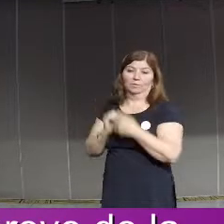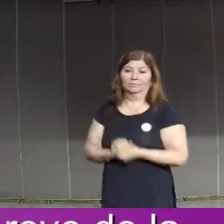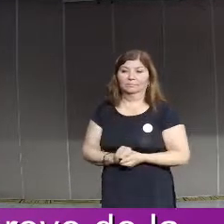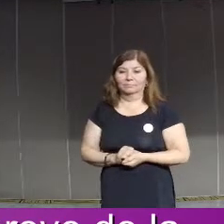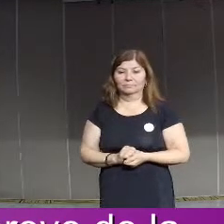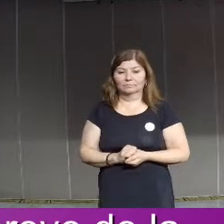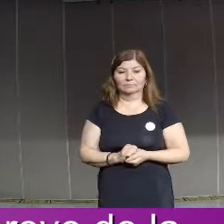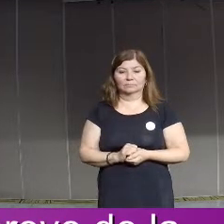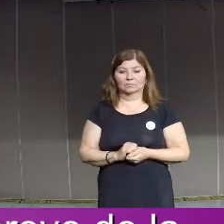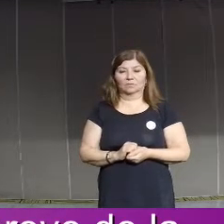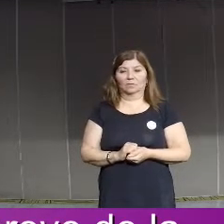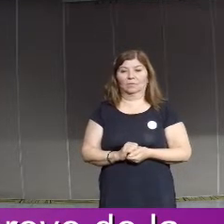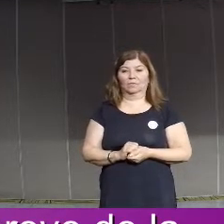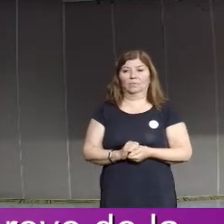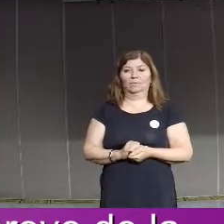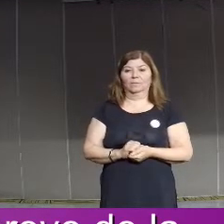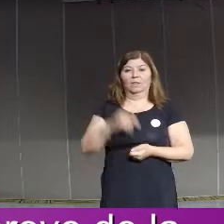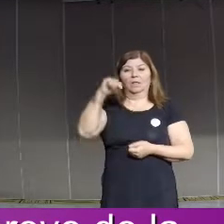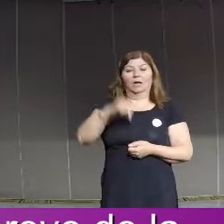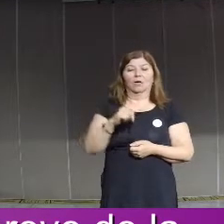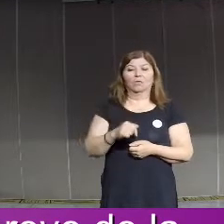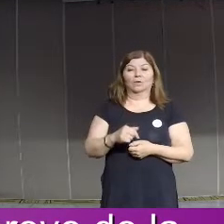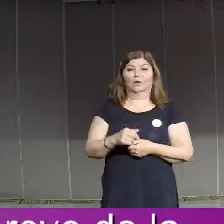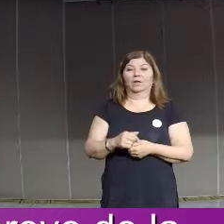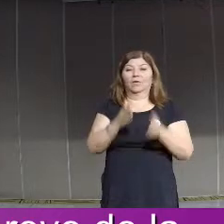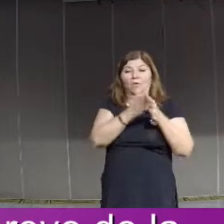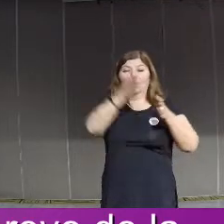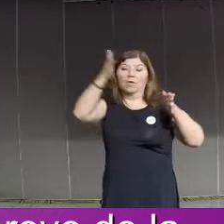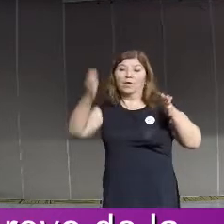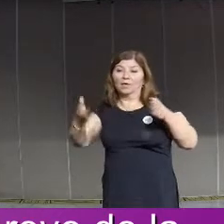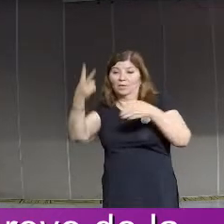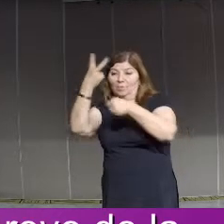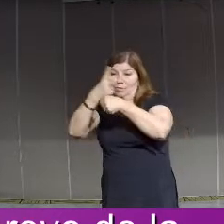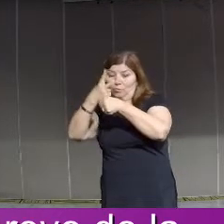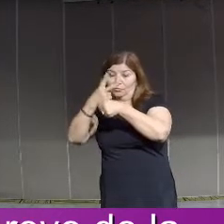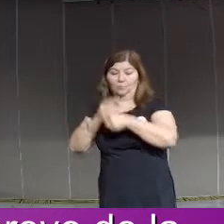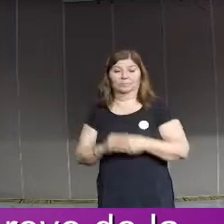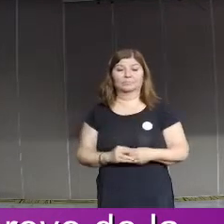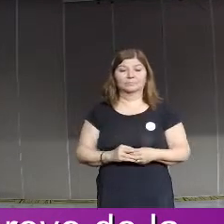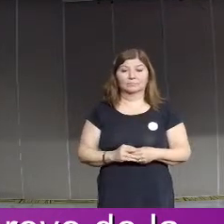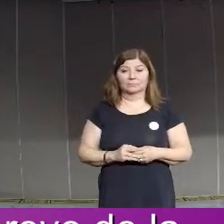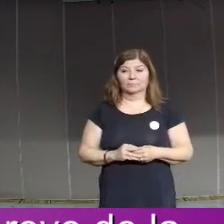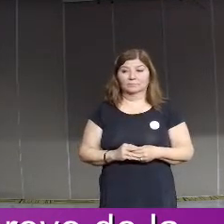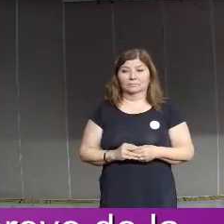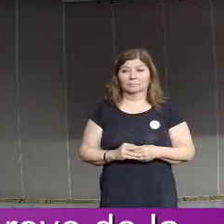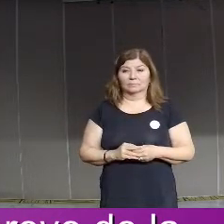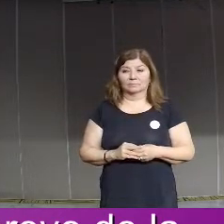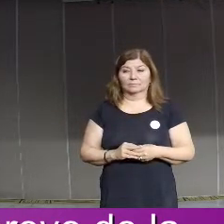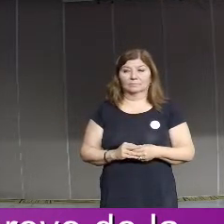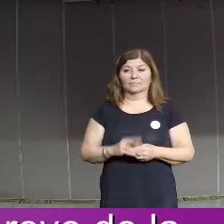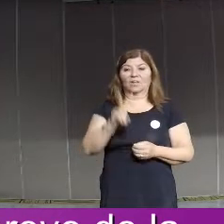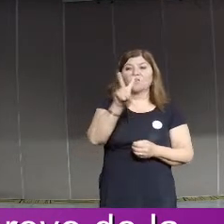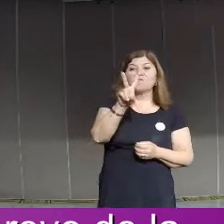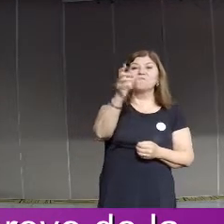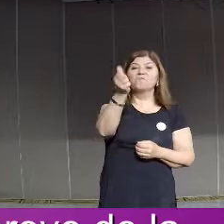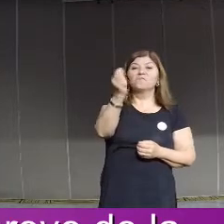deglución. Entonces ahora le vamos a dar lugar a la segunda etapa de la deglución. Perdón, cada vez que decimos válvulas es